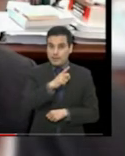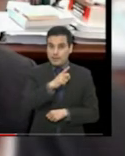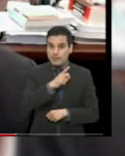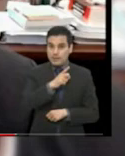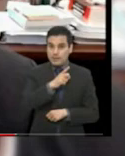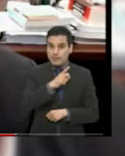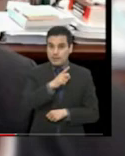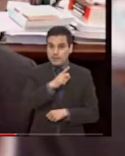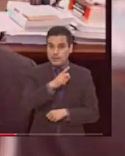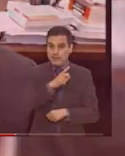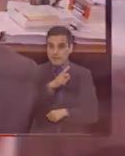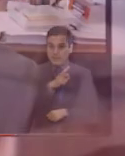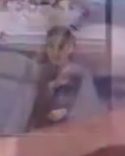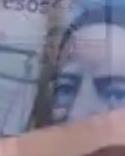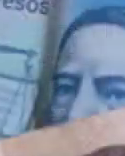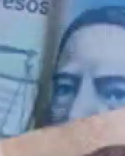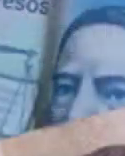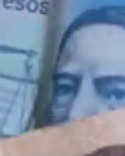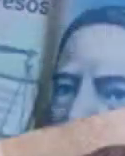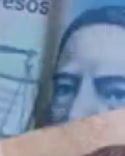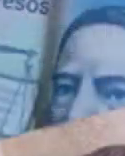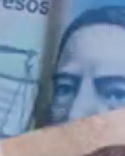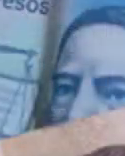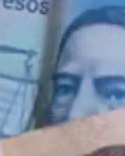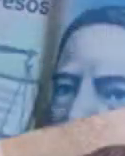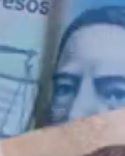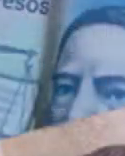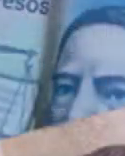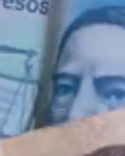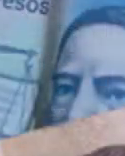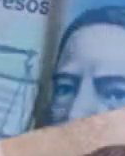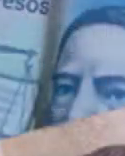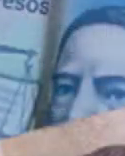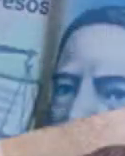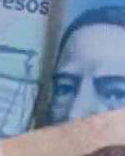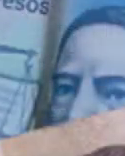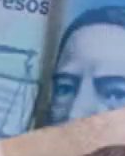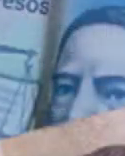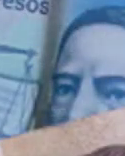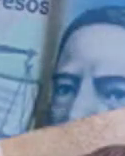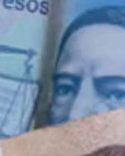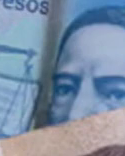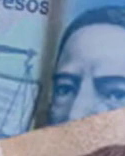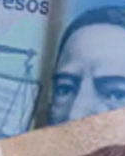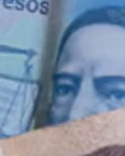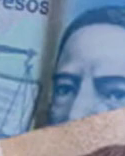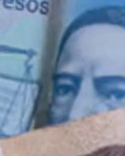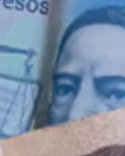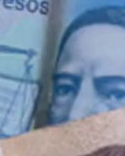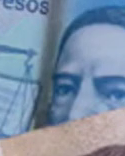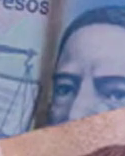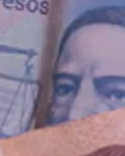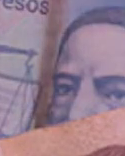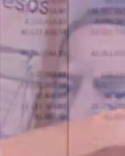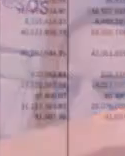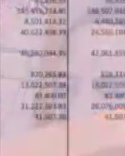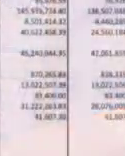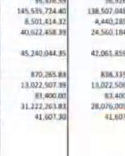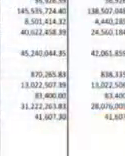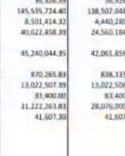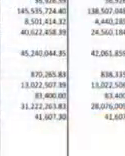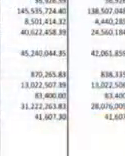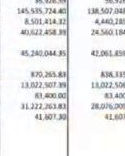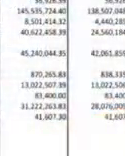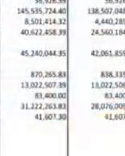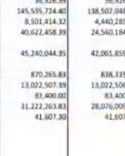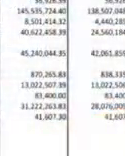1,228,111,305 pesos en el capítulo 3,200, servicios de arrendamiento, por pagar las rentas de